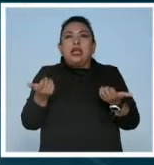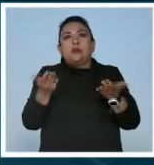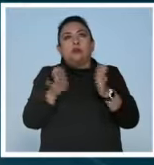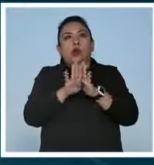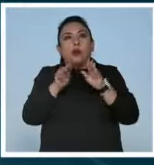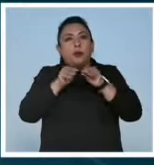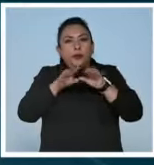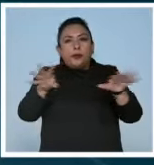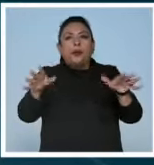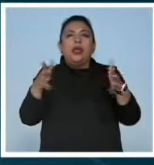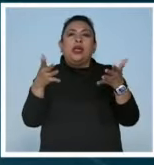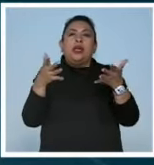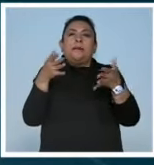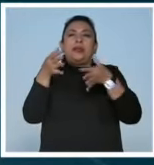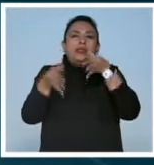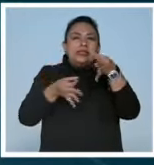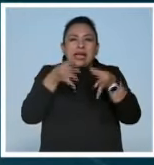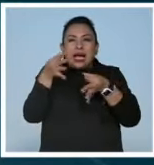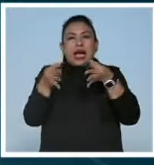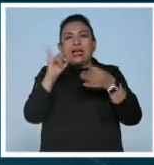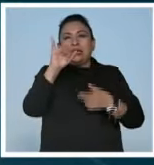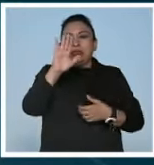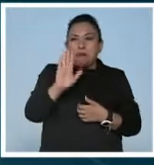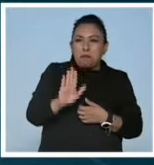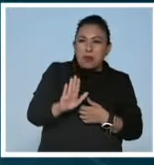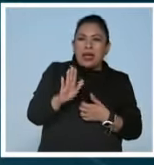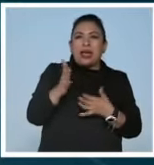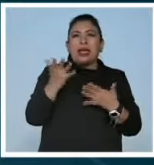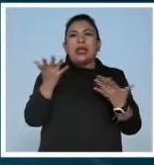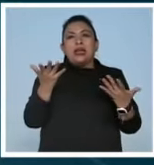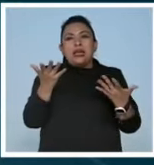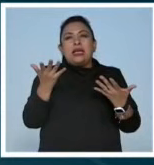publicación o la difusión de mensajes, imágenes,